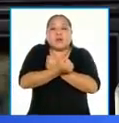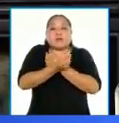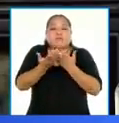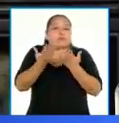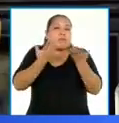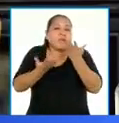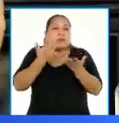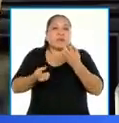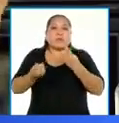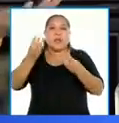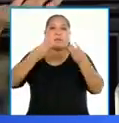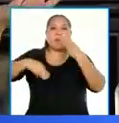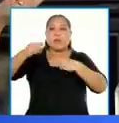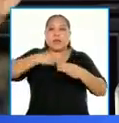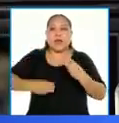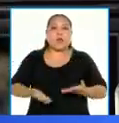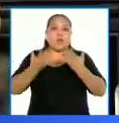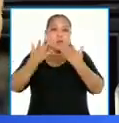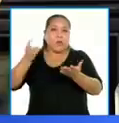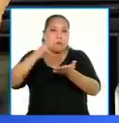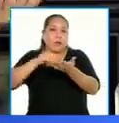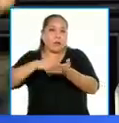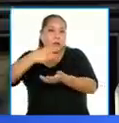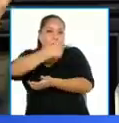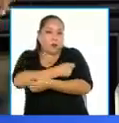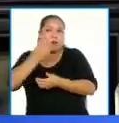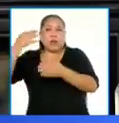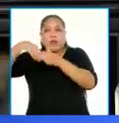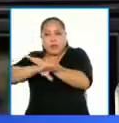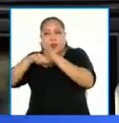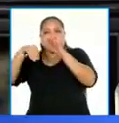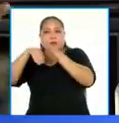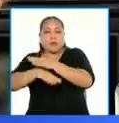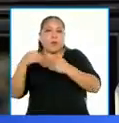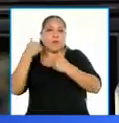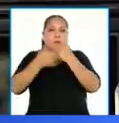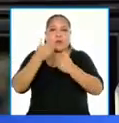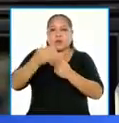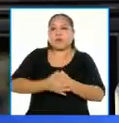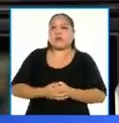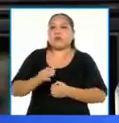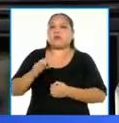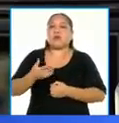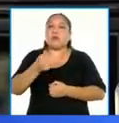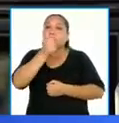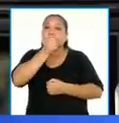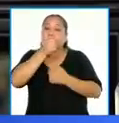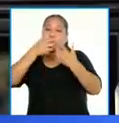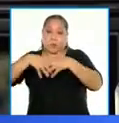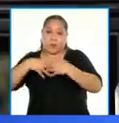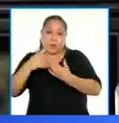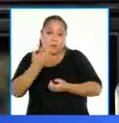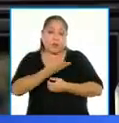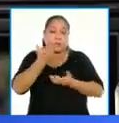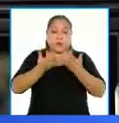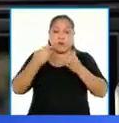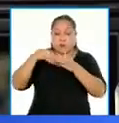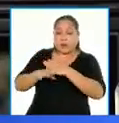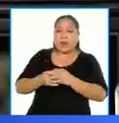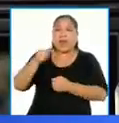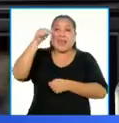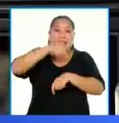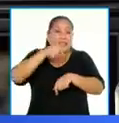mercado ofrezca más vacunas, van a ir ingresando seguramente progresivamente los privados. Este no es